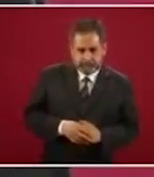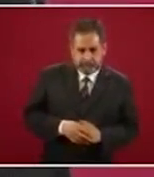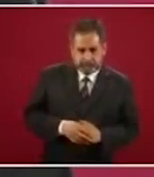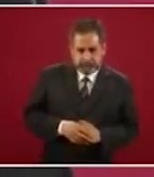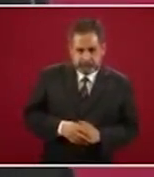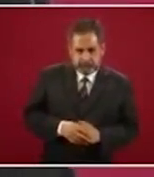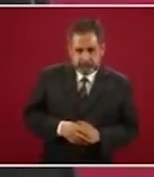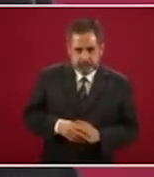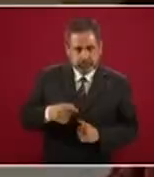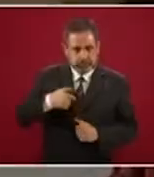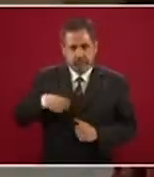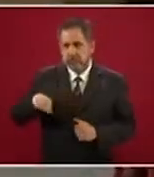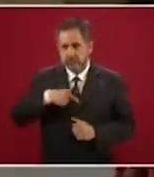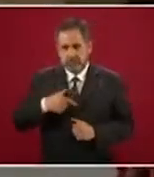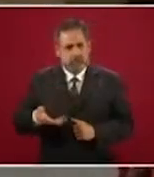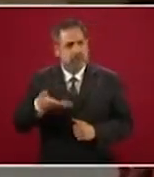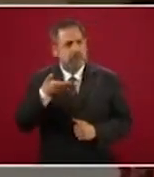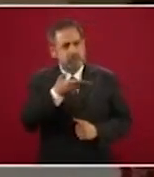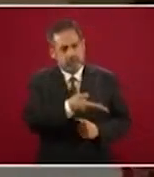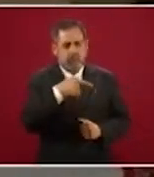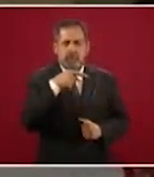le solicitamos